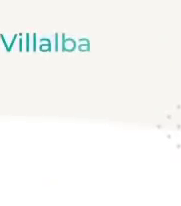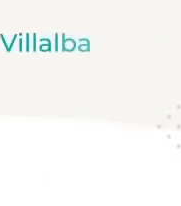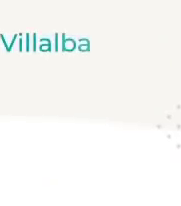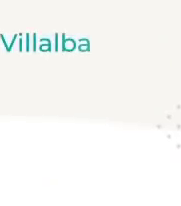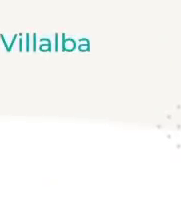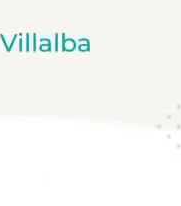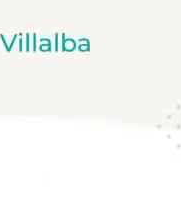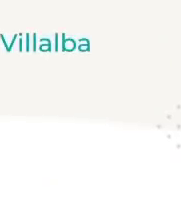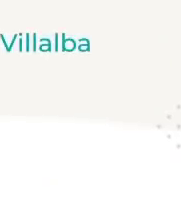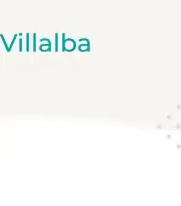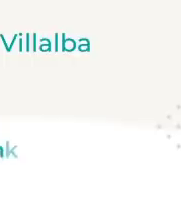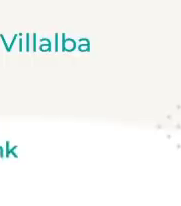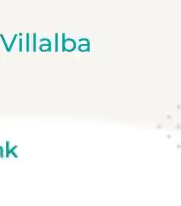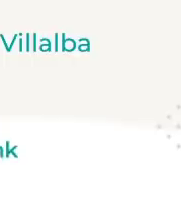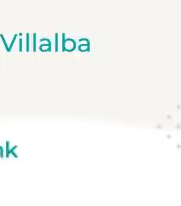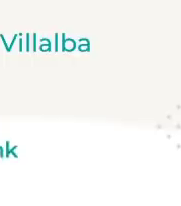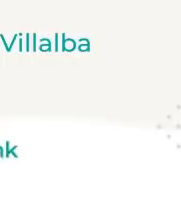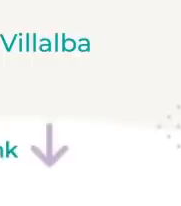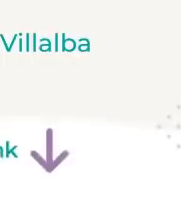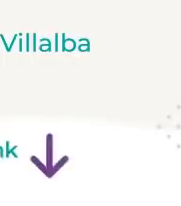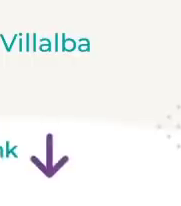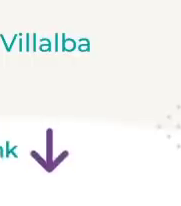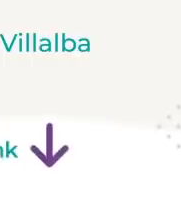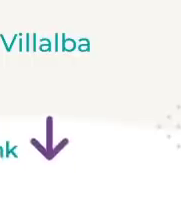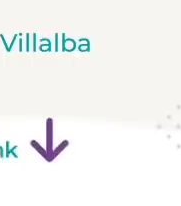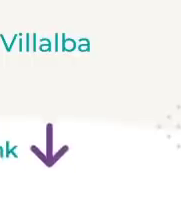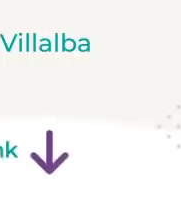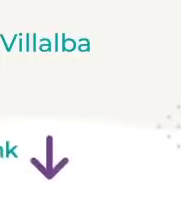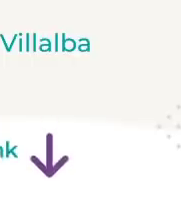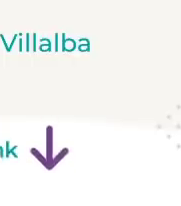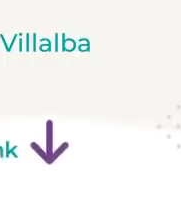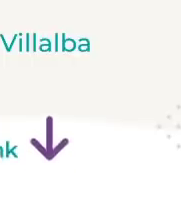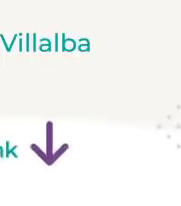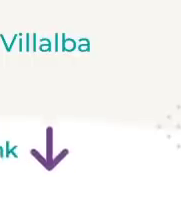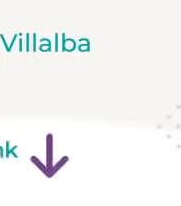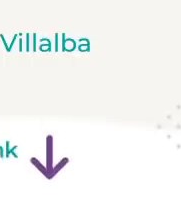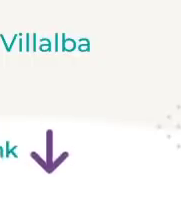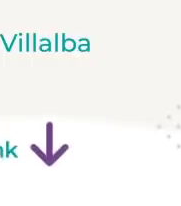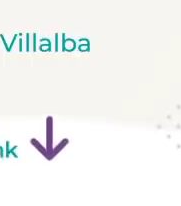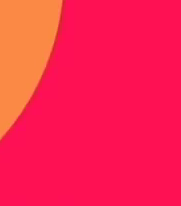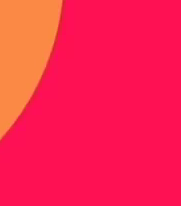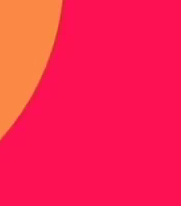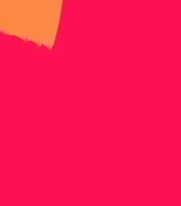Para ver este video, encuentra el link aquí abajo en la descripción.